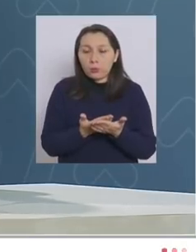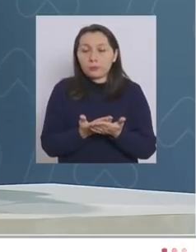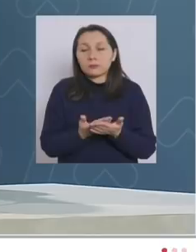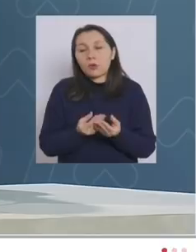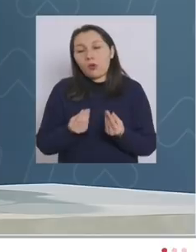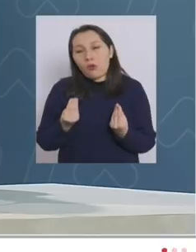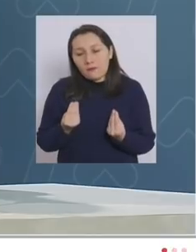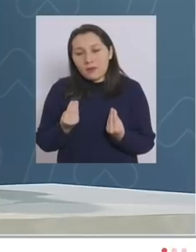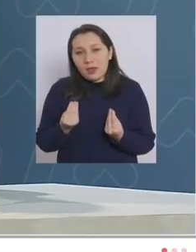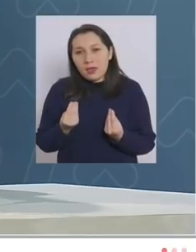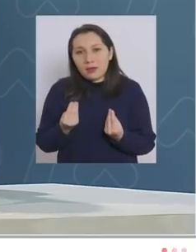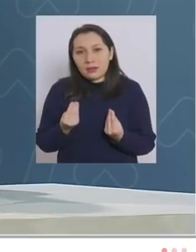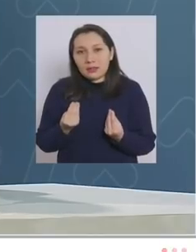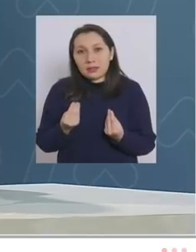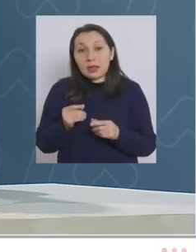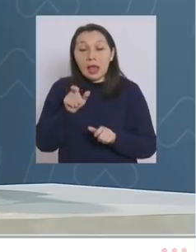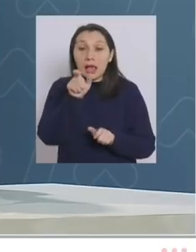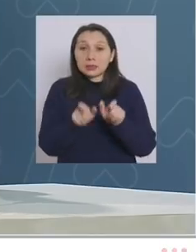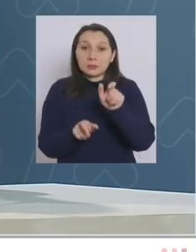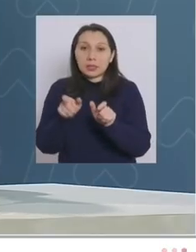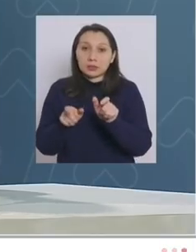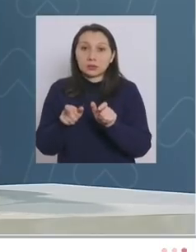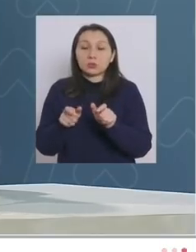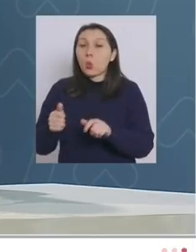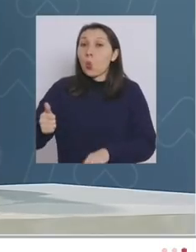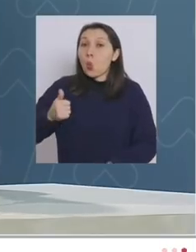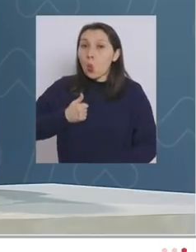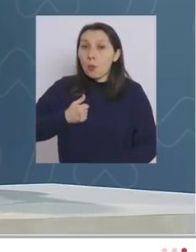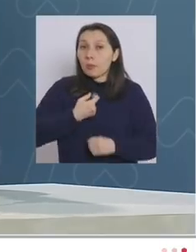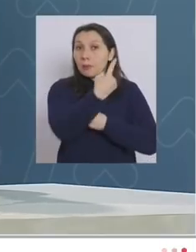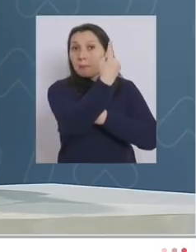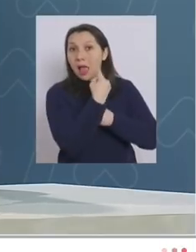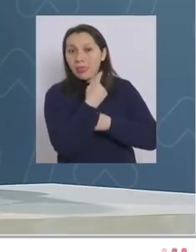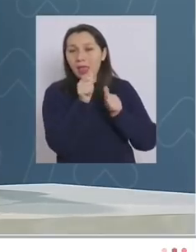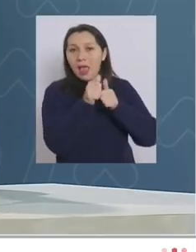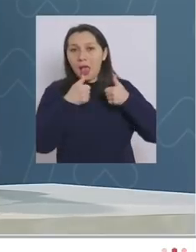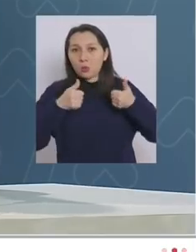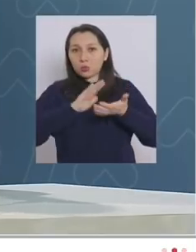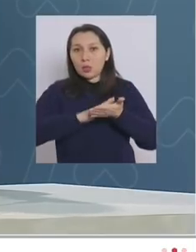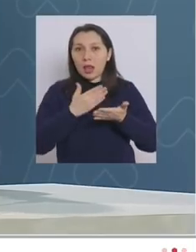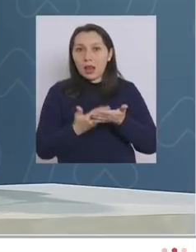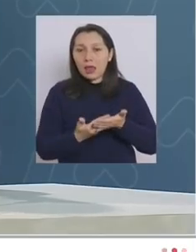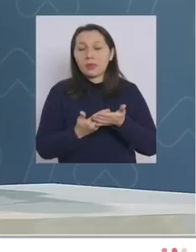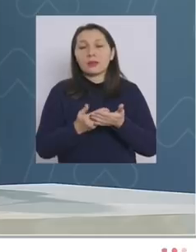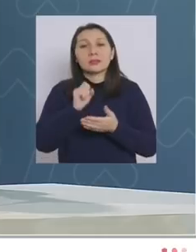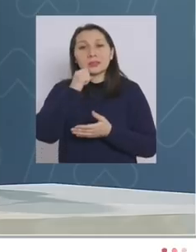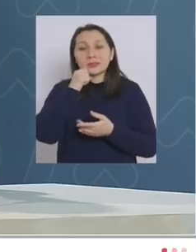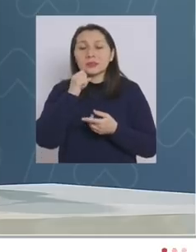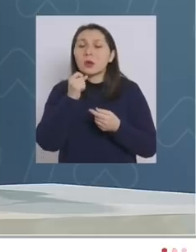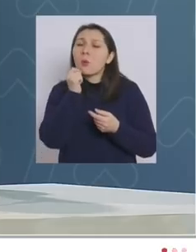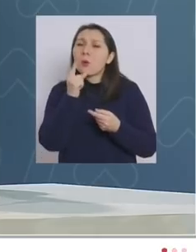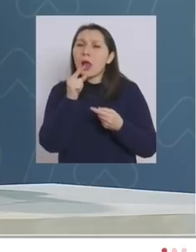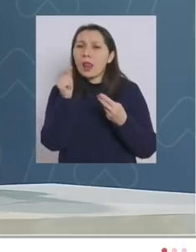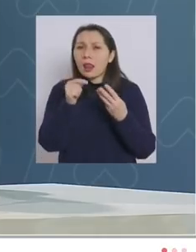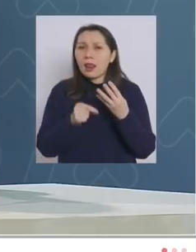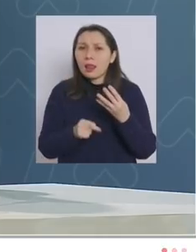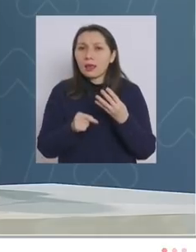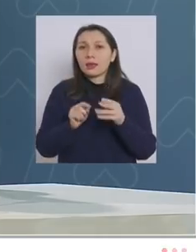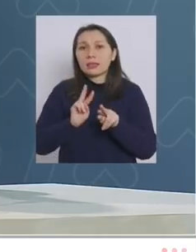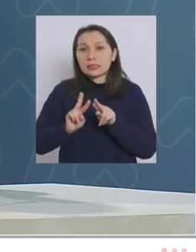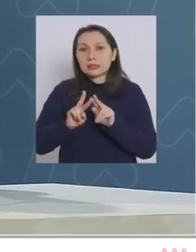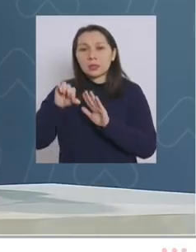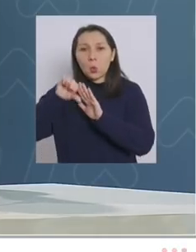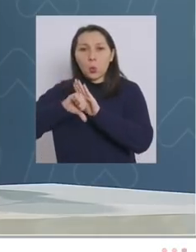Y obviamente que las personas sigan las instrucciones de la autoridad sanitaria, que son principalmente realizar